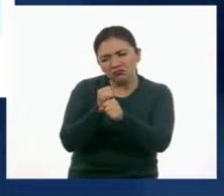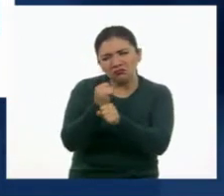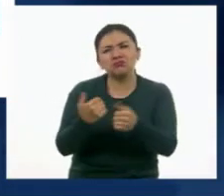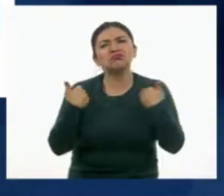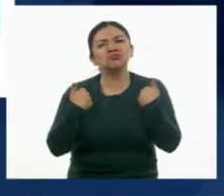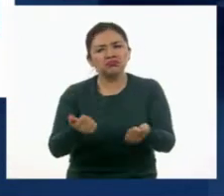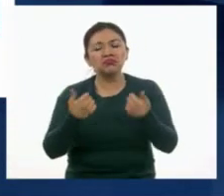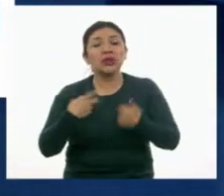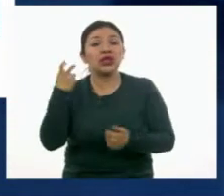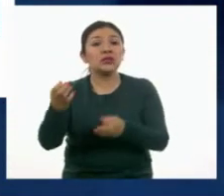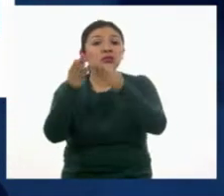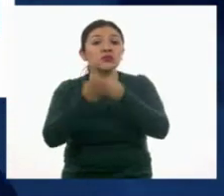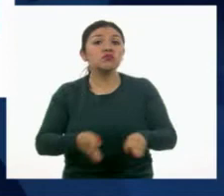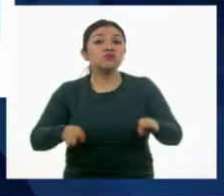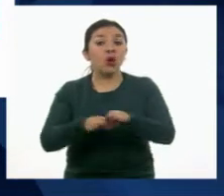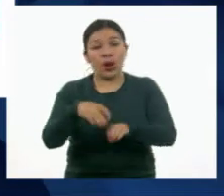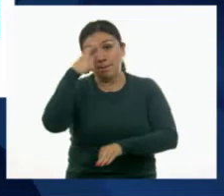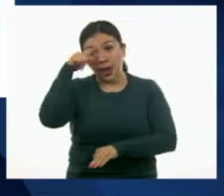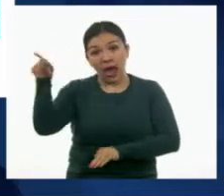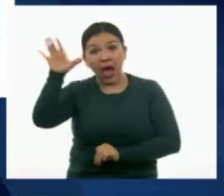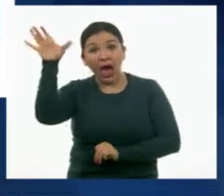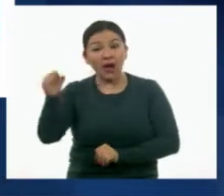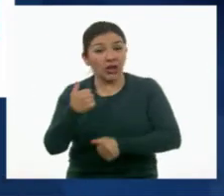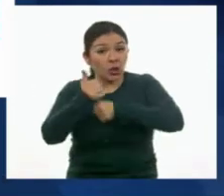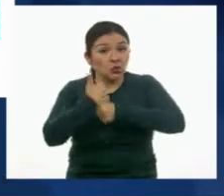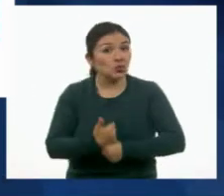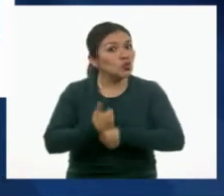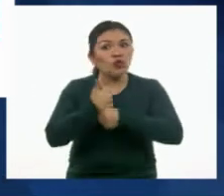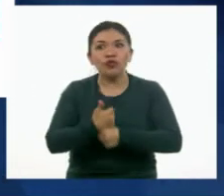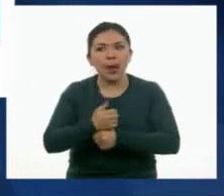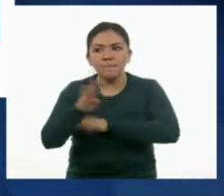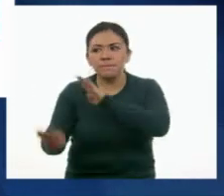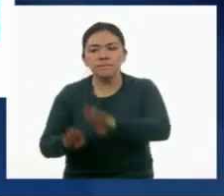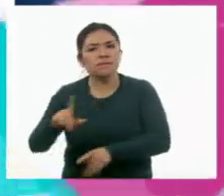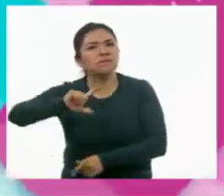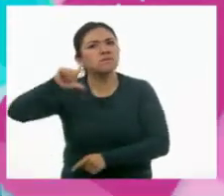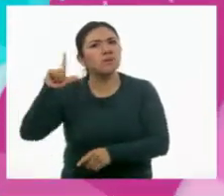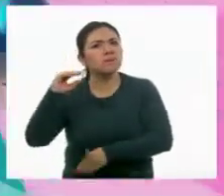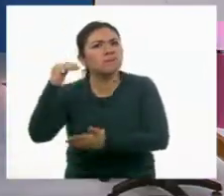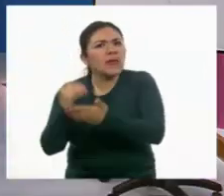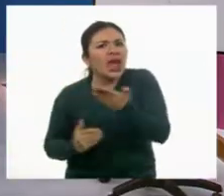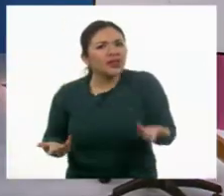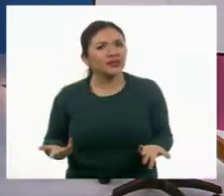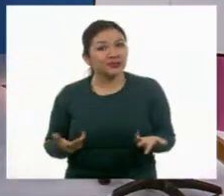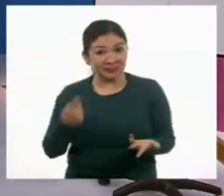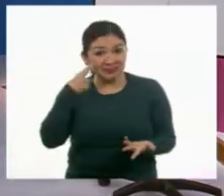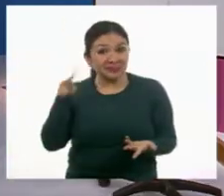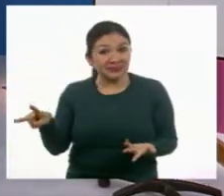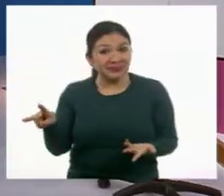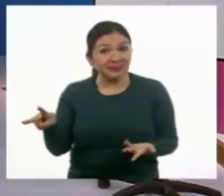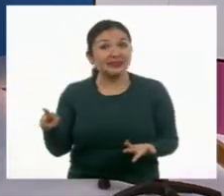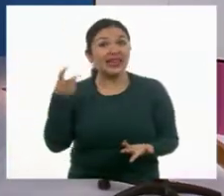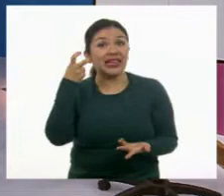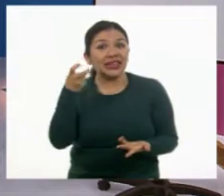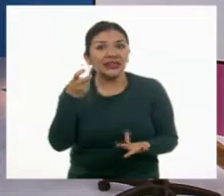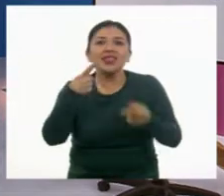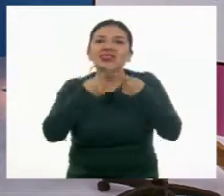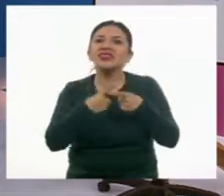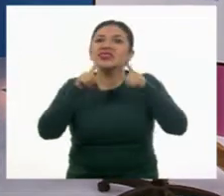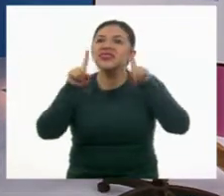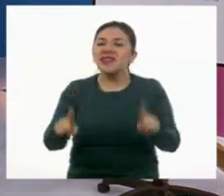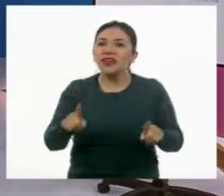sido fundamental para que África no sufra tantos fallecidos. Ya vimos aquí este contraste